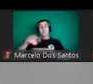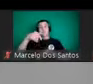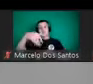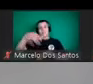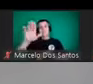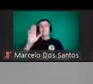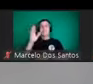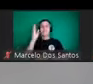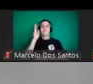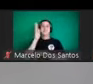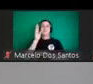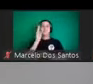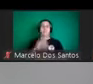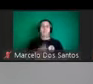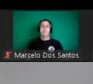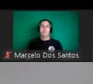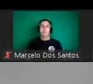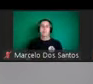Ministra,